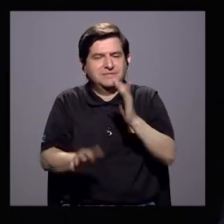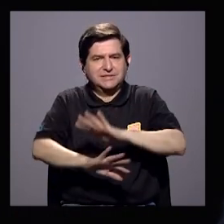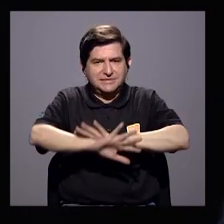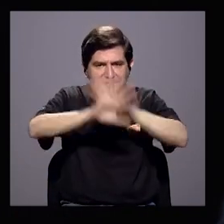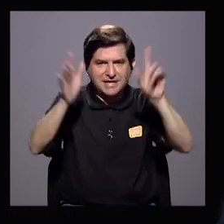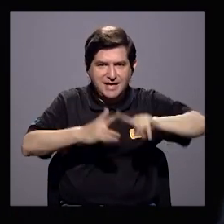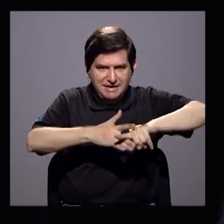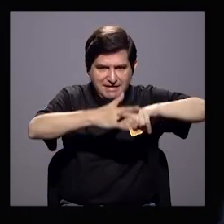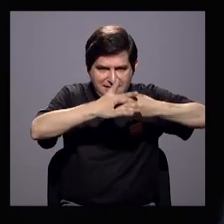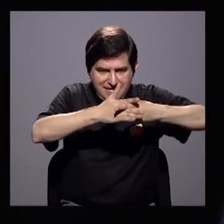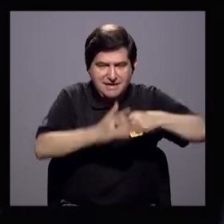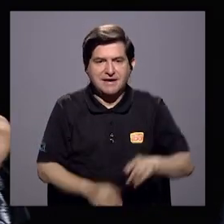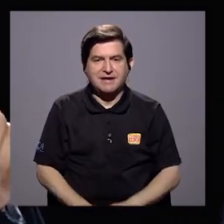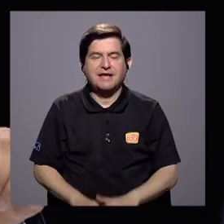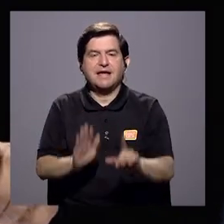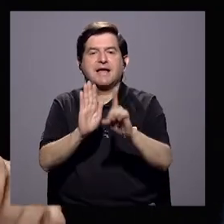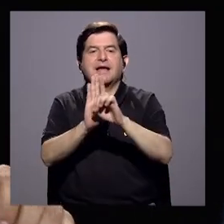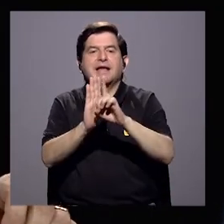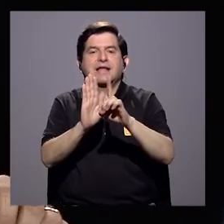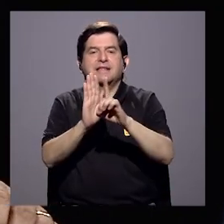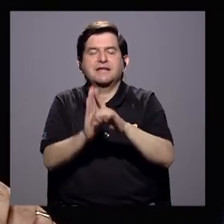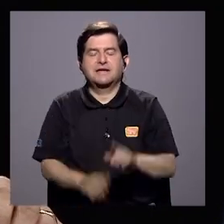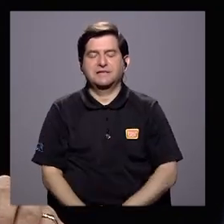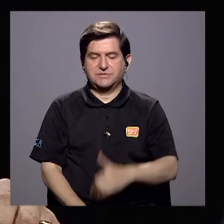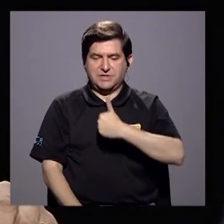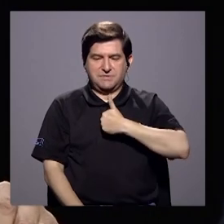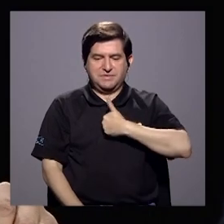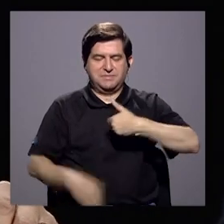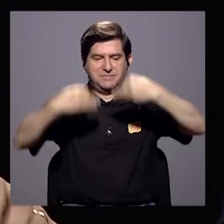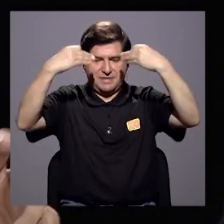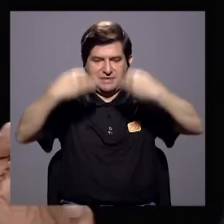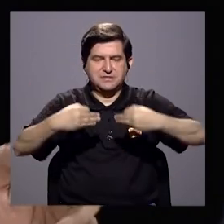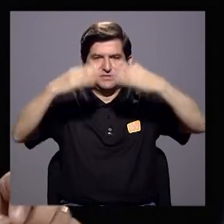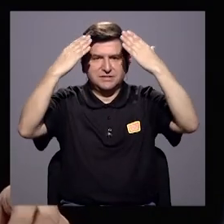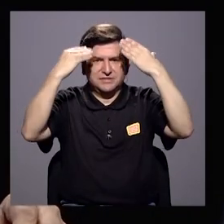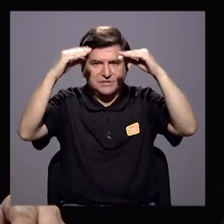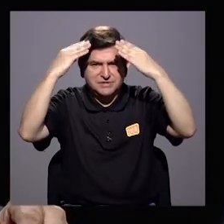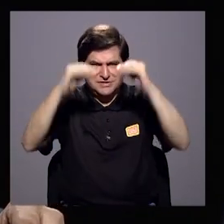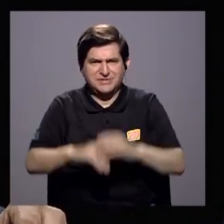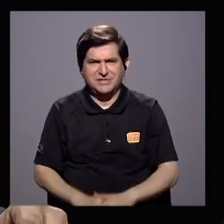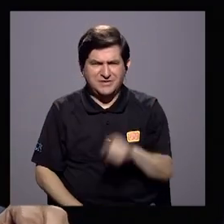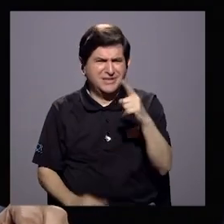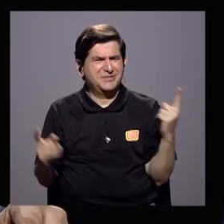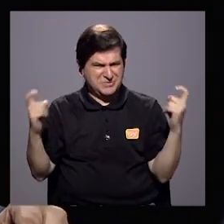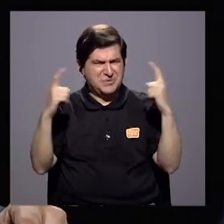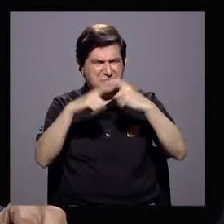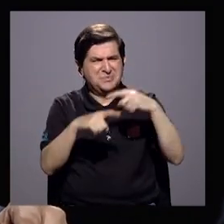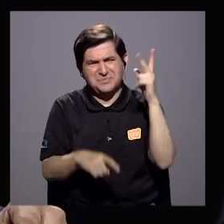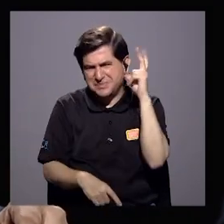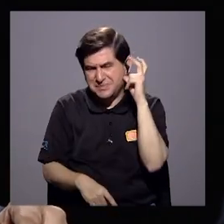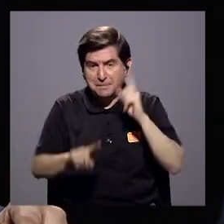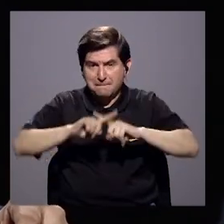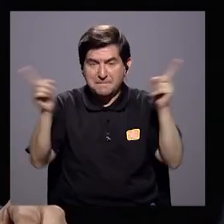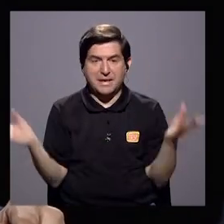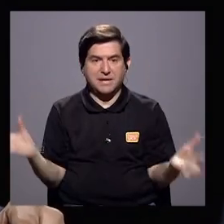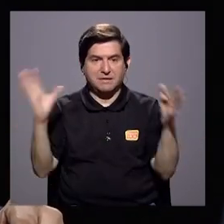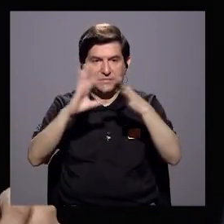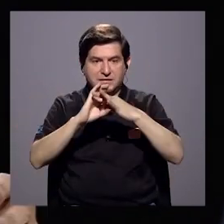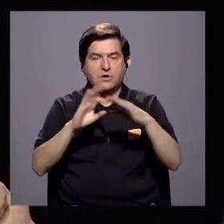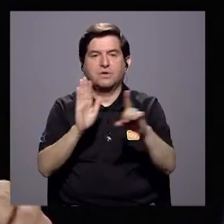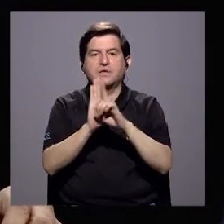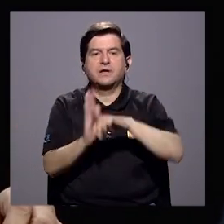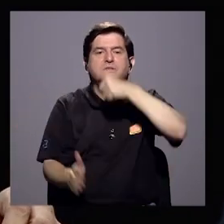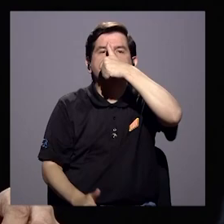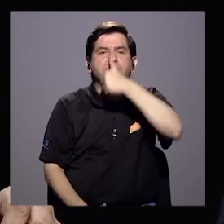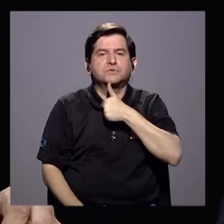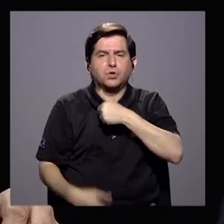para el arranque y tiene que ver con el derecho a la autodeterminación informativa eso que suena un poco complejo tiene que ver íntimamente con el derecho a la privacidad